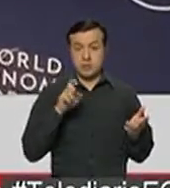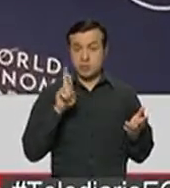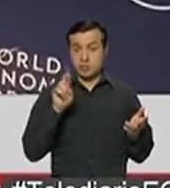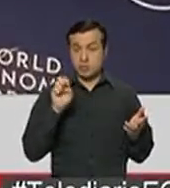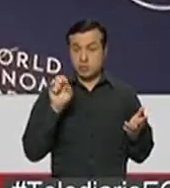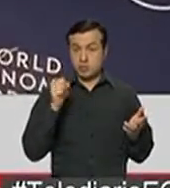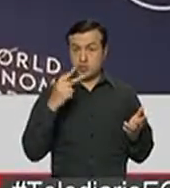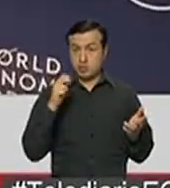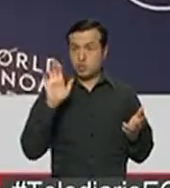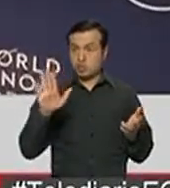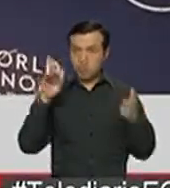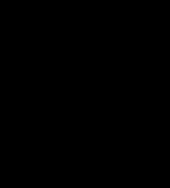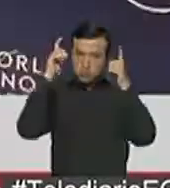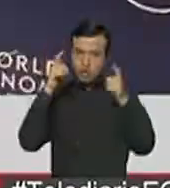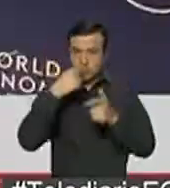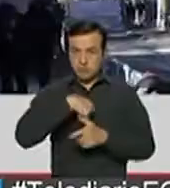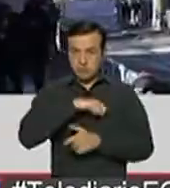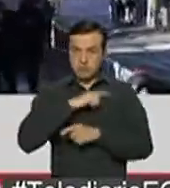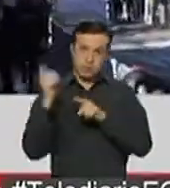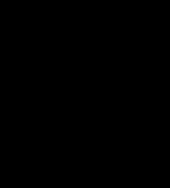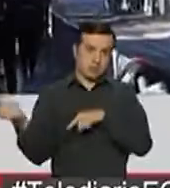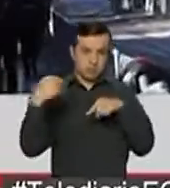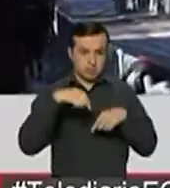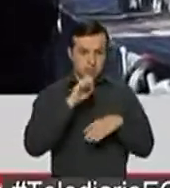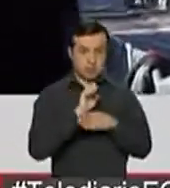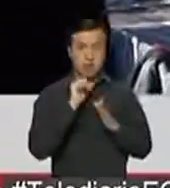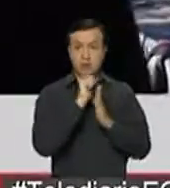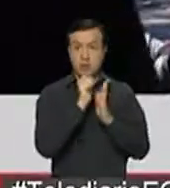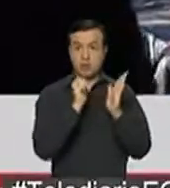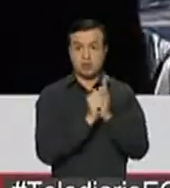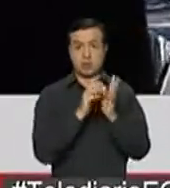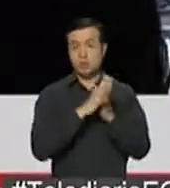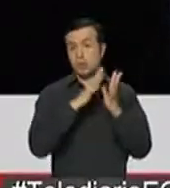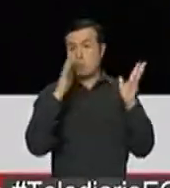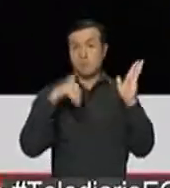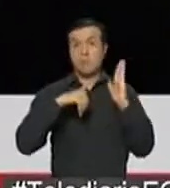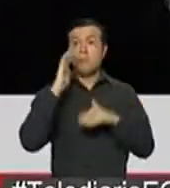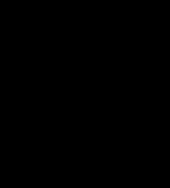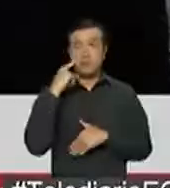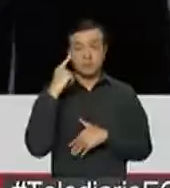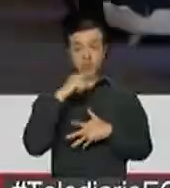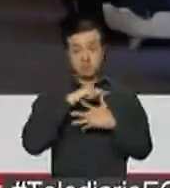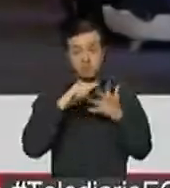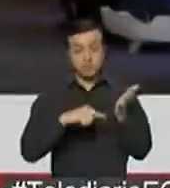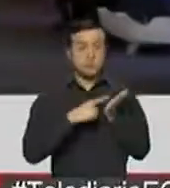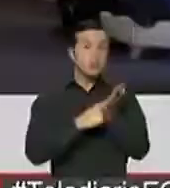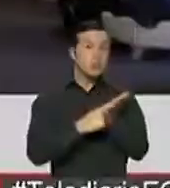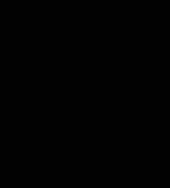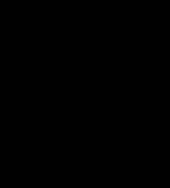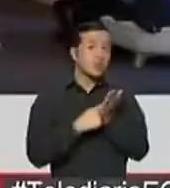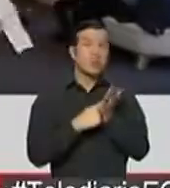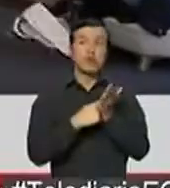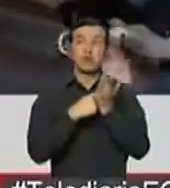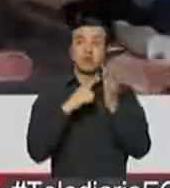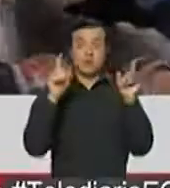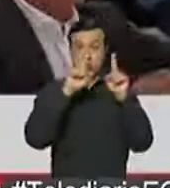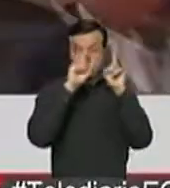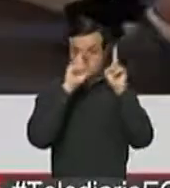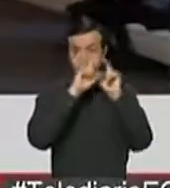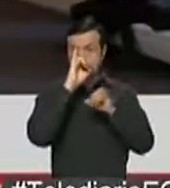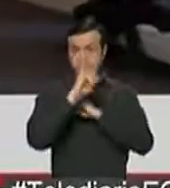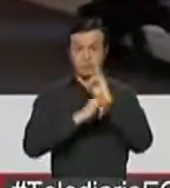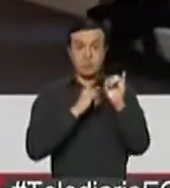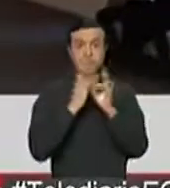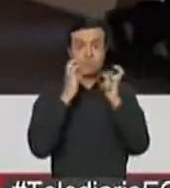majestad el rey Felipe VI al Ecuador. La agenda es extensa, aún más cuando se darán diversas reuniones con representantes de multinacionales